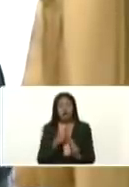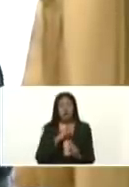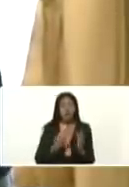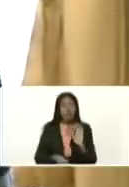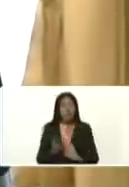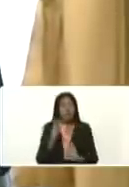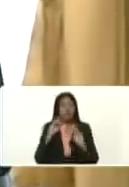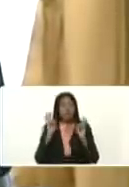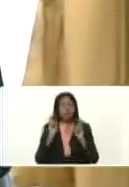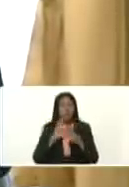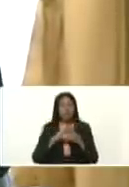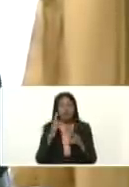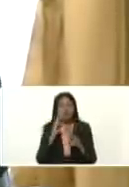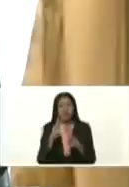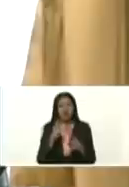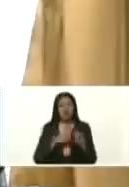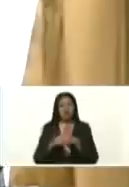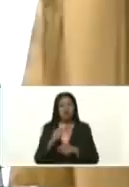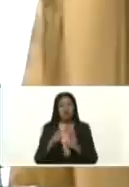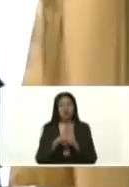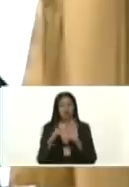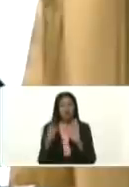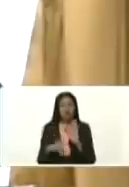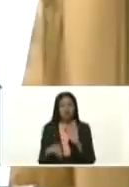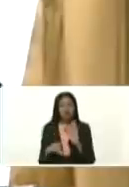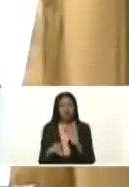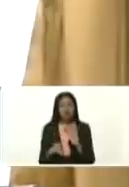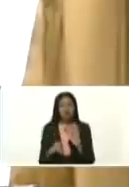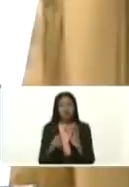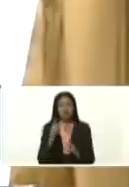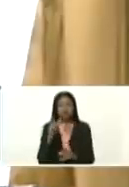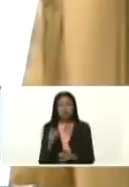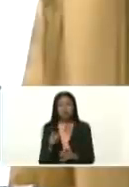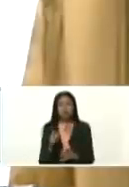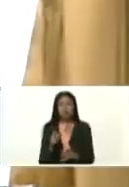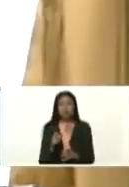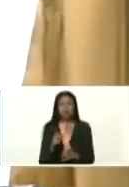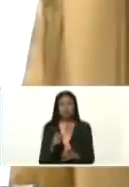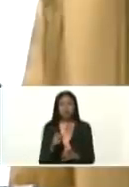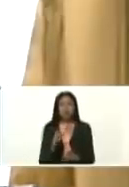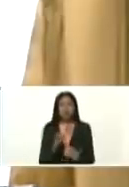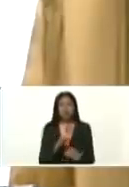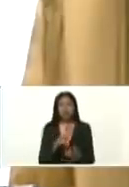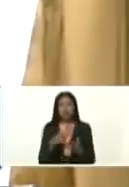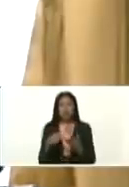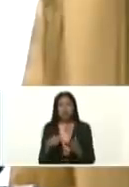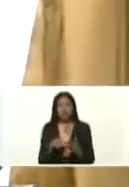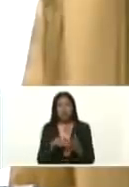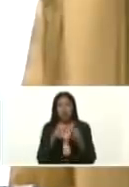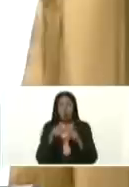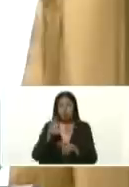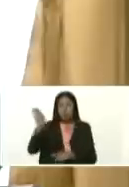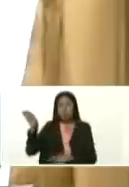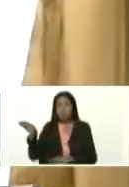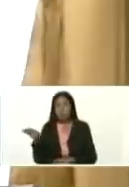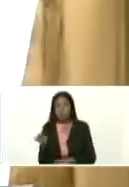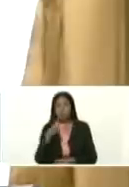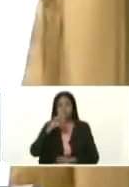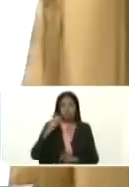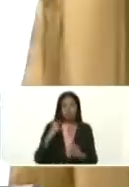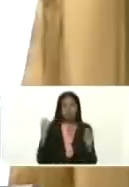este tema porque tiene que ver con la defensa de los derechos de la diáspora venezolana que está siendo objeto de odio